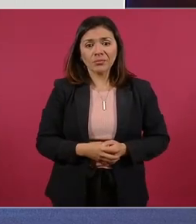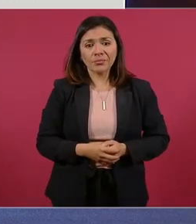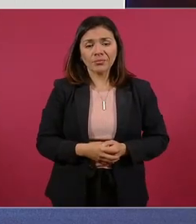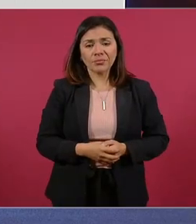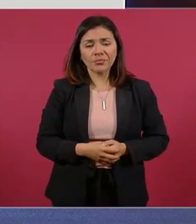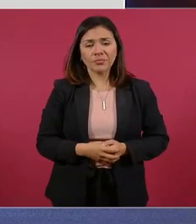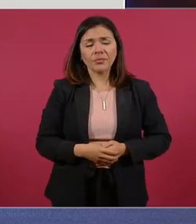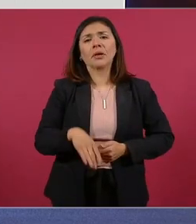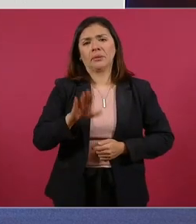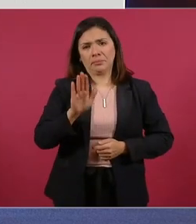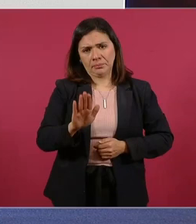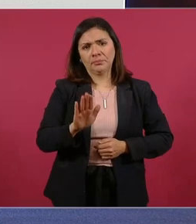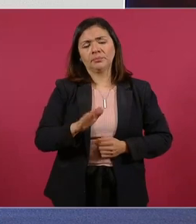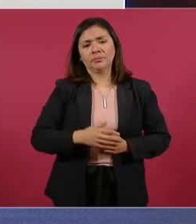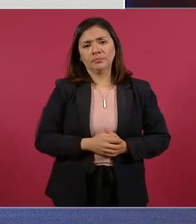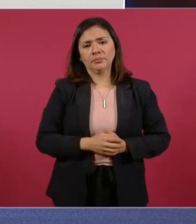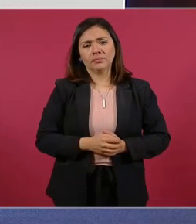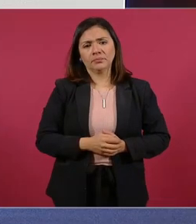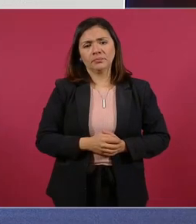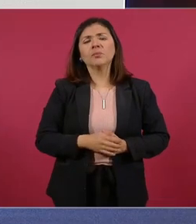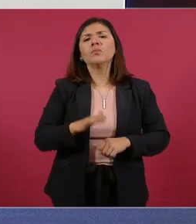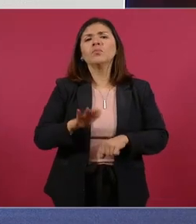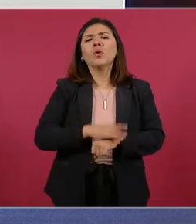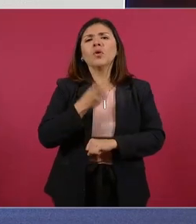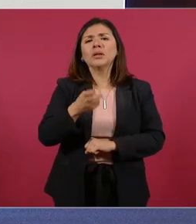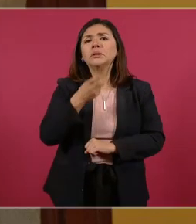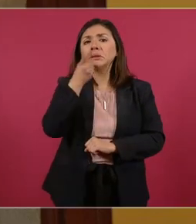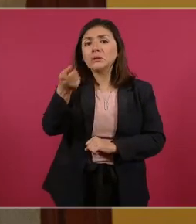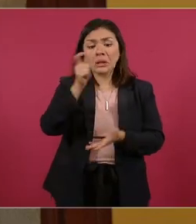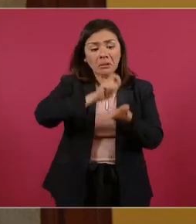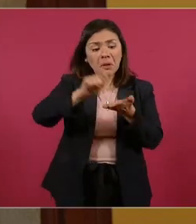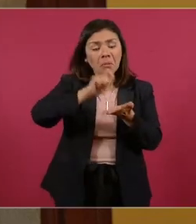Pero por eso, ¿cuáles verdades?